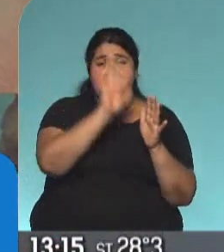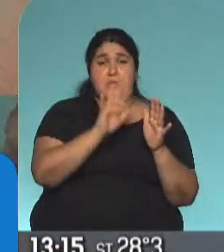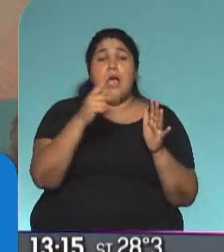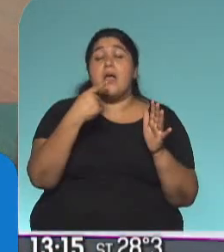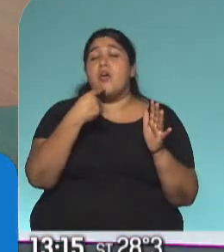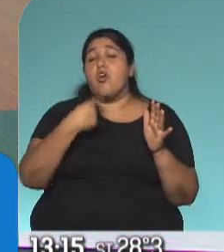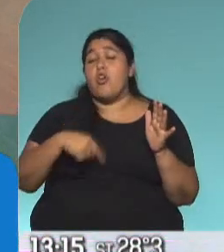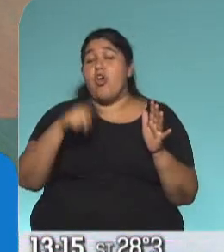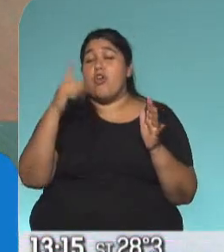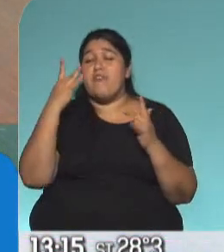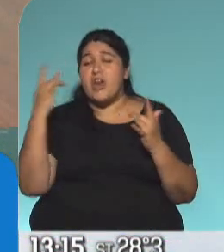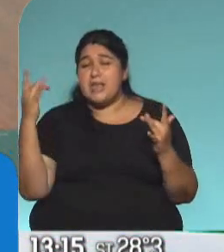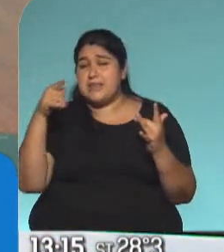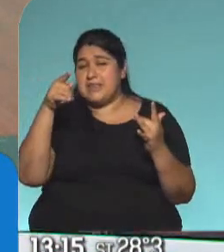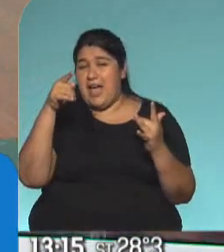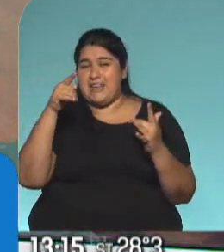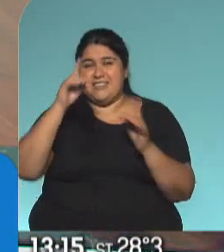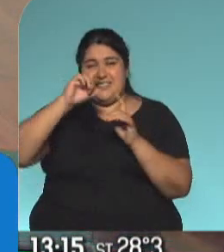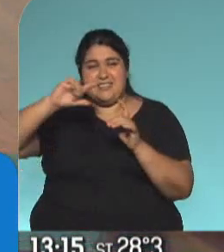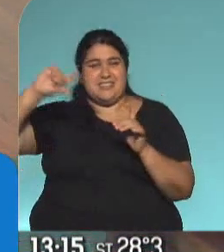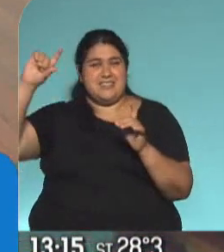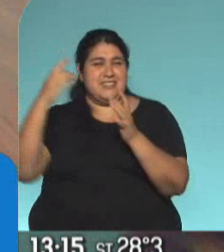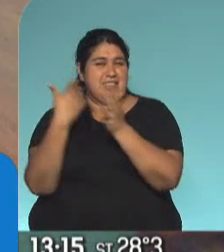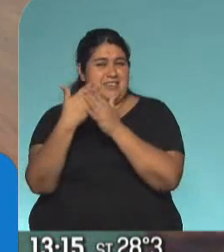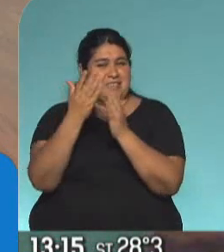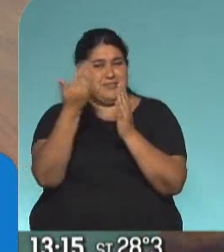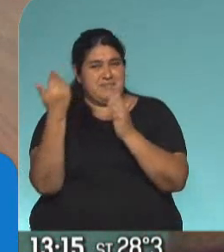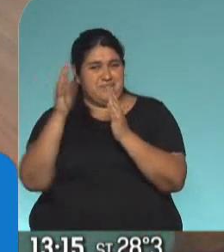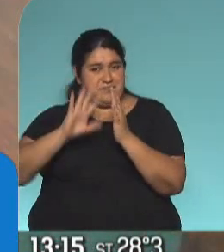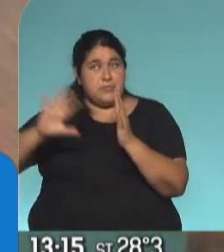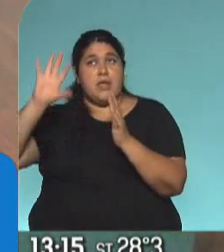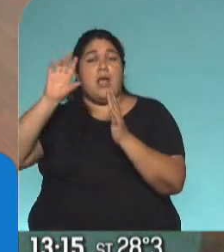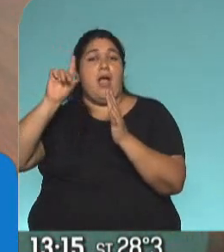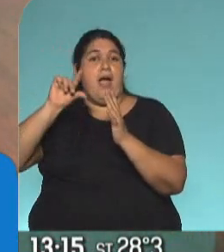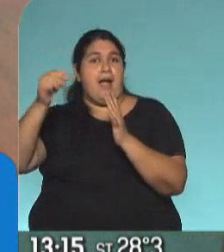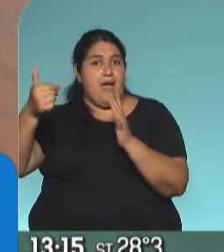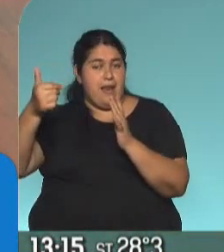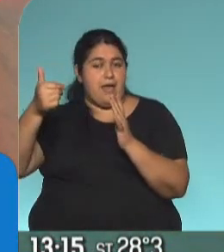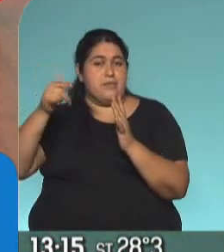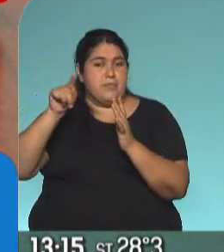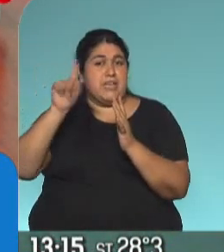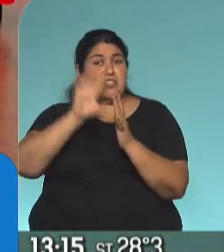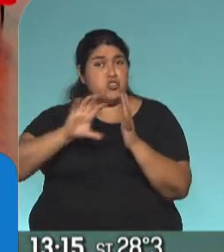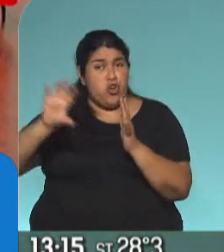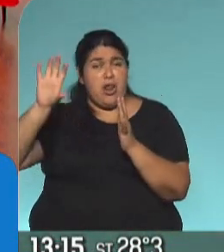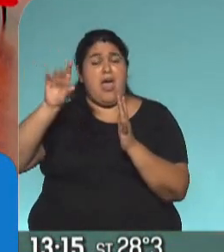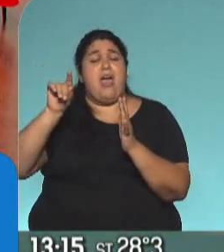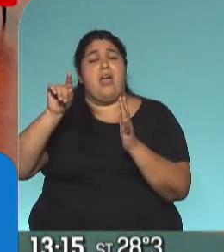violeta, es decir, la zona del oriente, donde gana Yacu Pérez en todos esos estados, es la zona